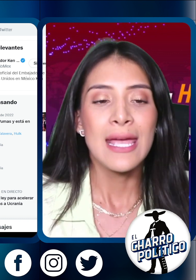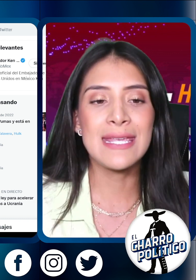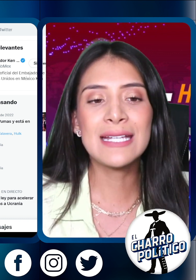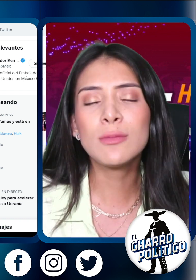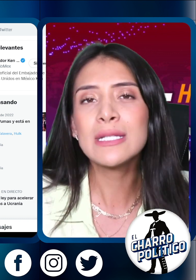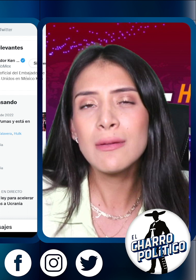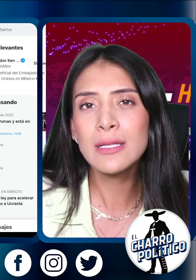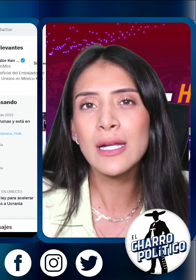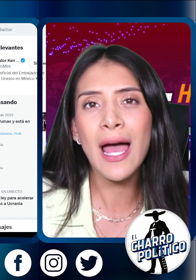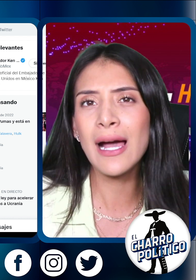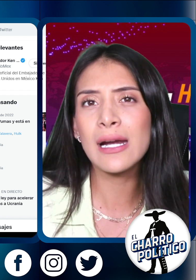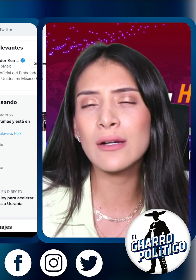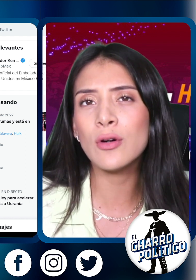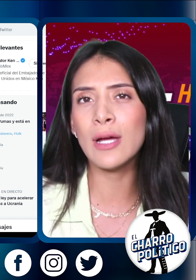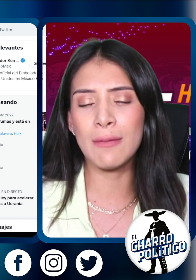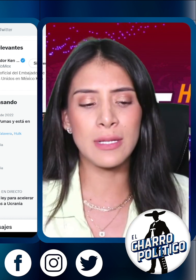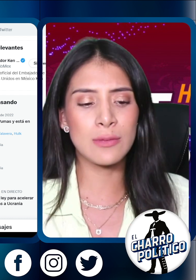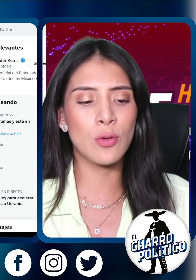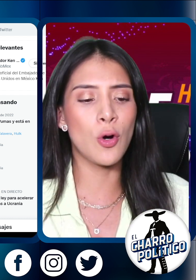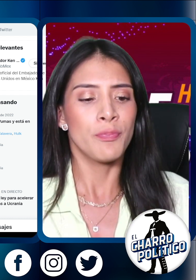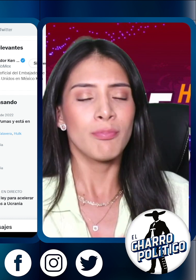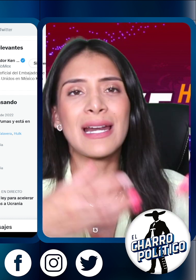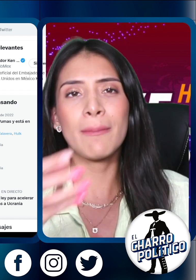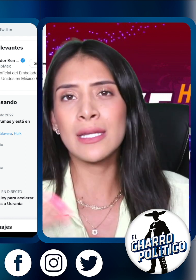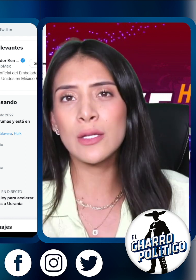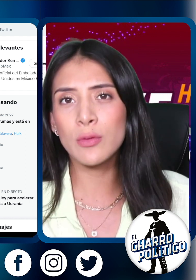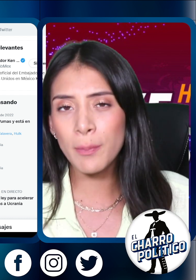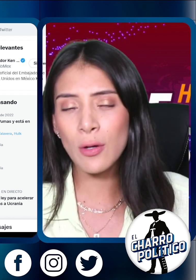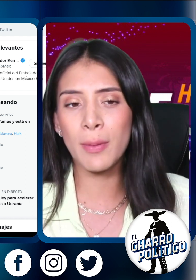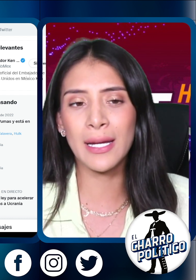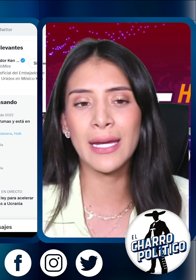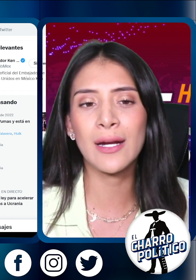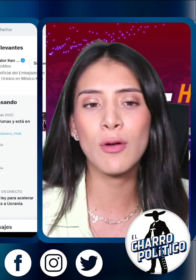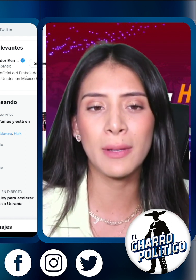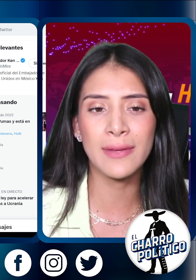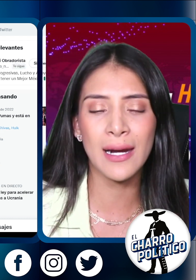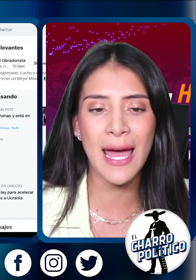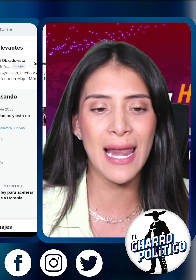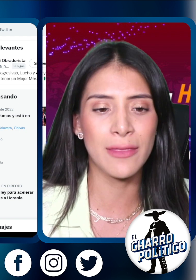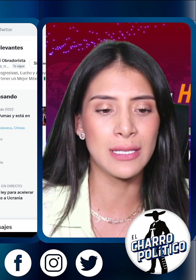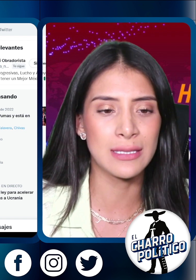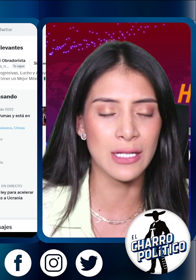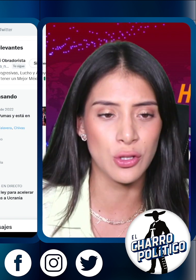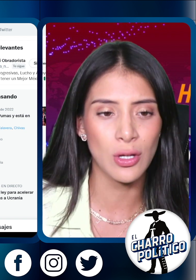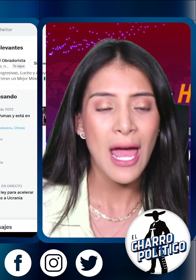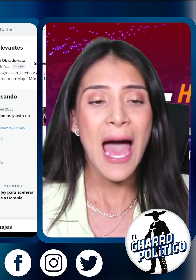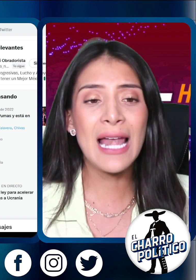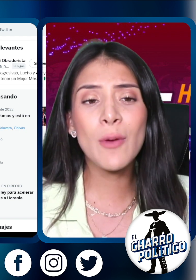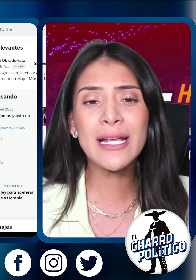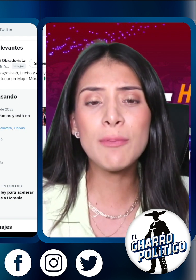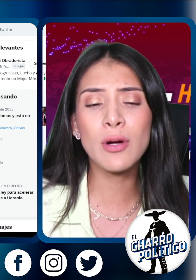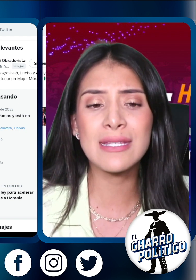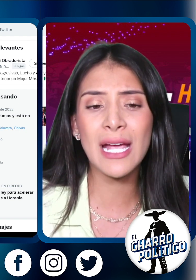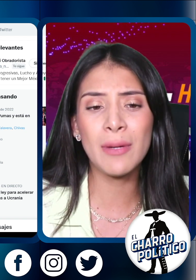seguridad. Y esta misma bandera agarró el mismo Parlamento Europeo para querer golpetear a la administración.